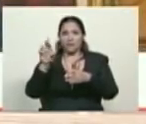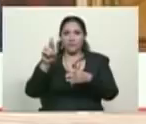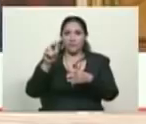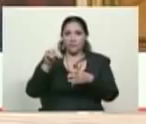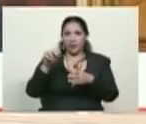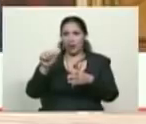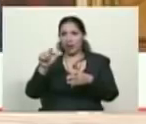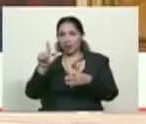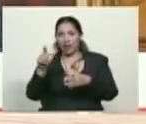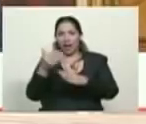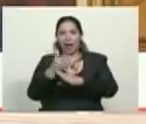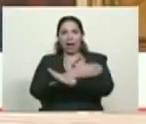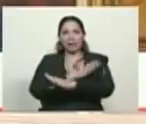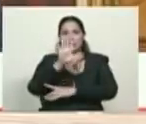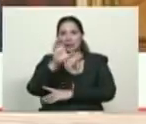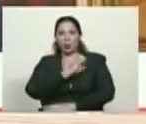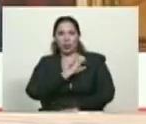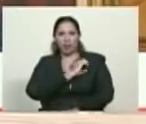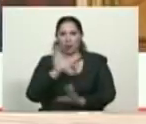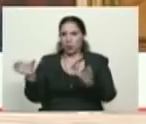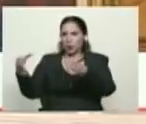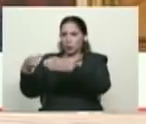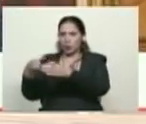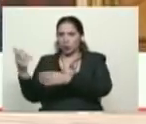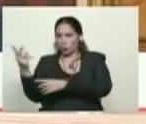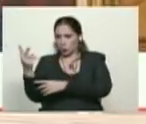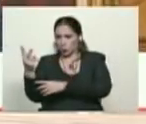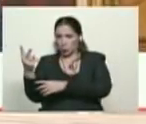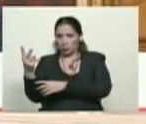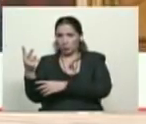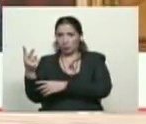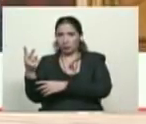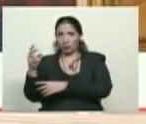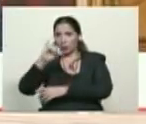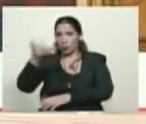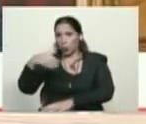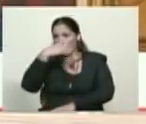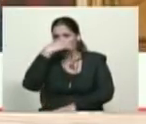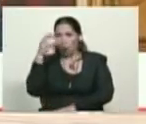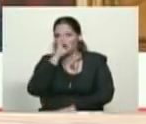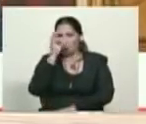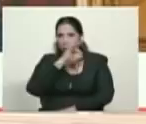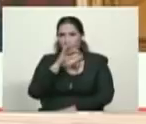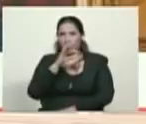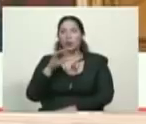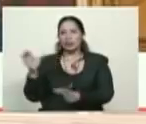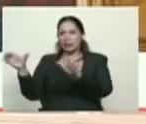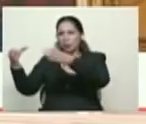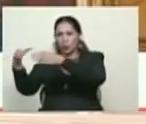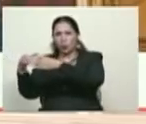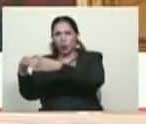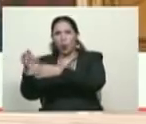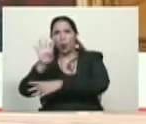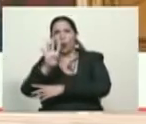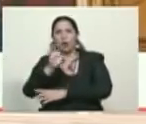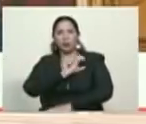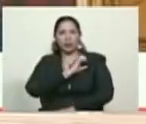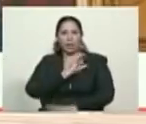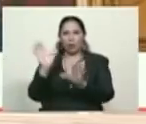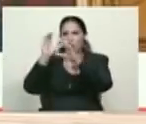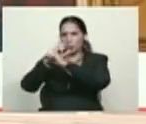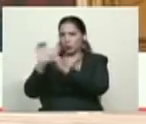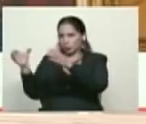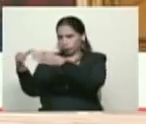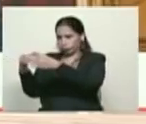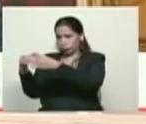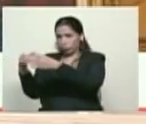antes del 5 de enero. Si mal no recuerdo, él se reunió, Guaidó, con Freddy Bernal el 4 de enero en la noche.